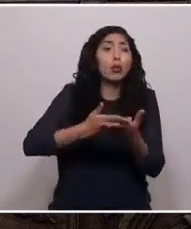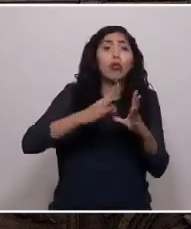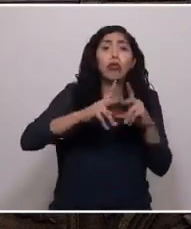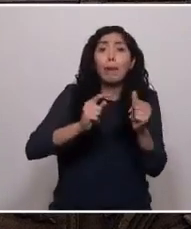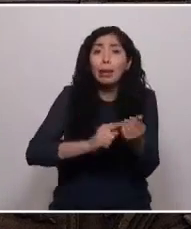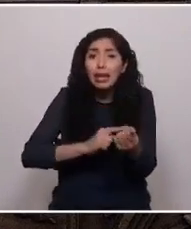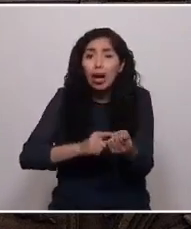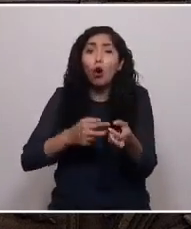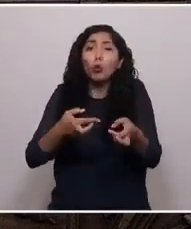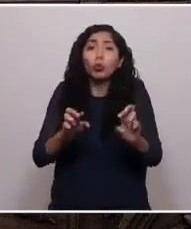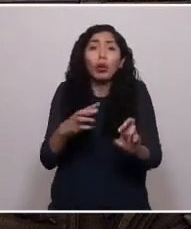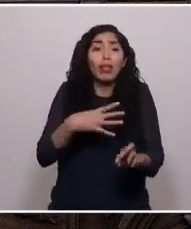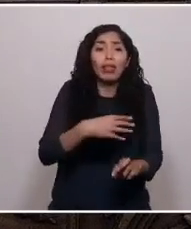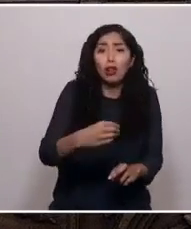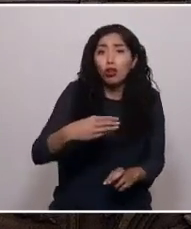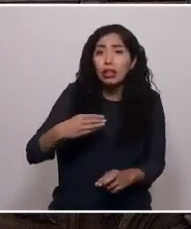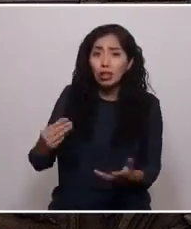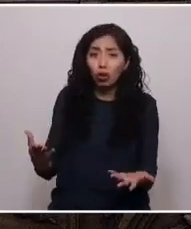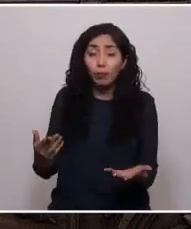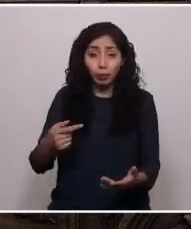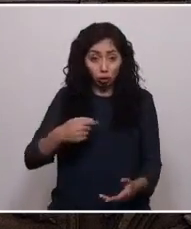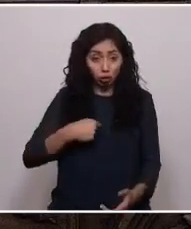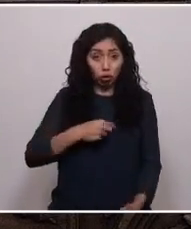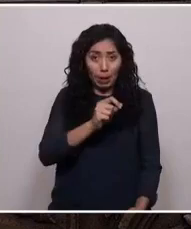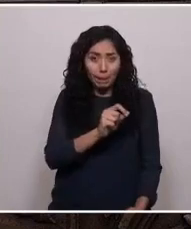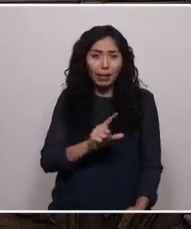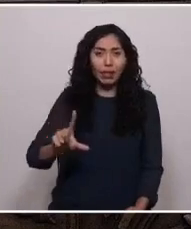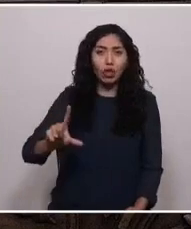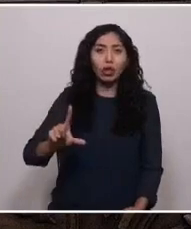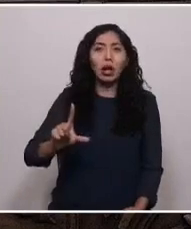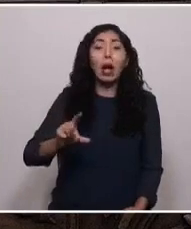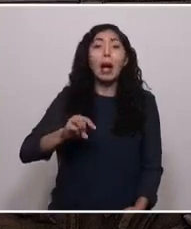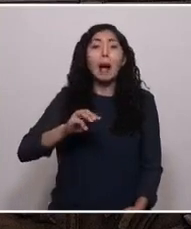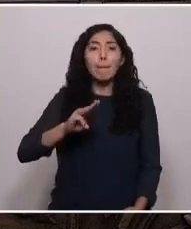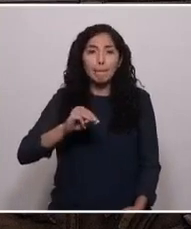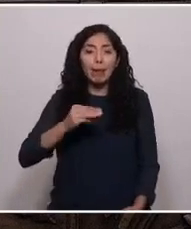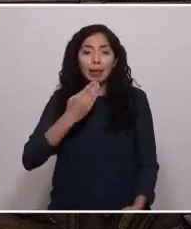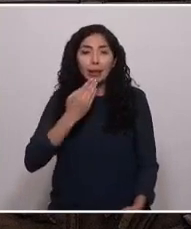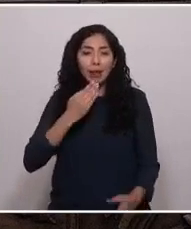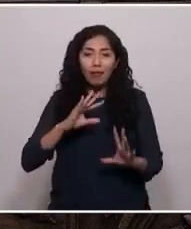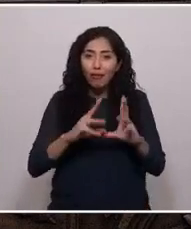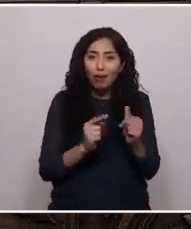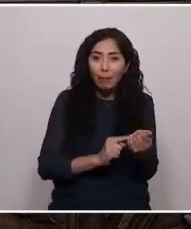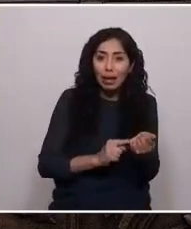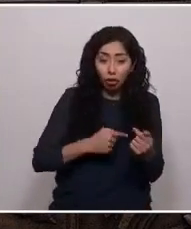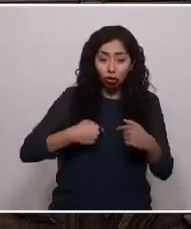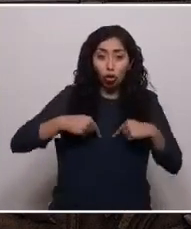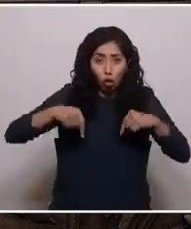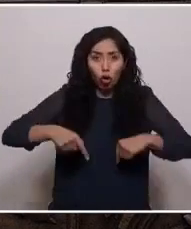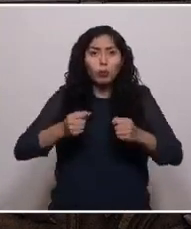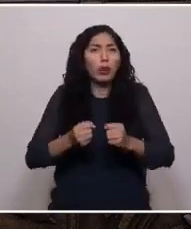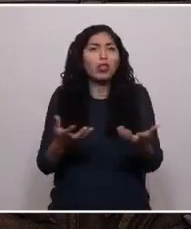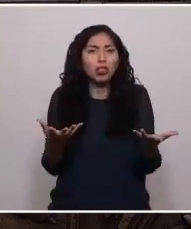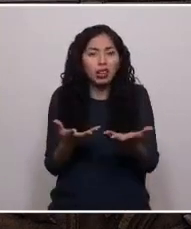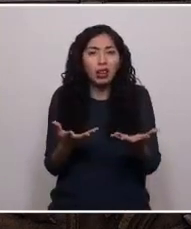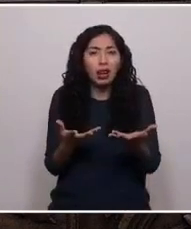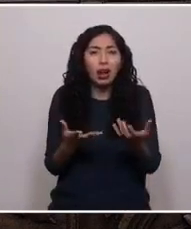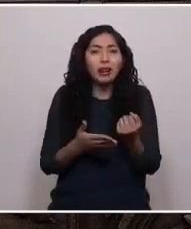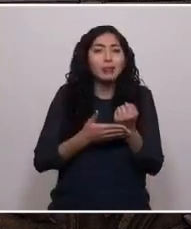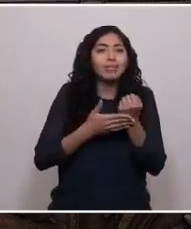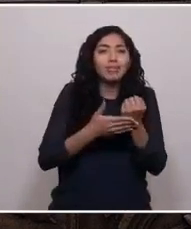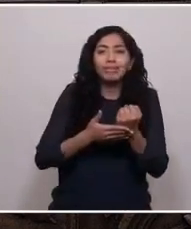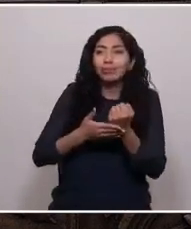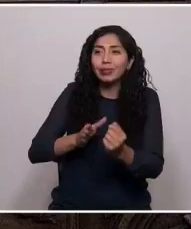como emprendedora y madre de familia hoy puedo si no hoy no puedo sino solidarizar profundamente